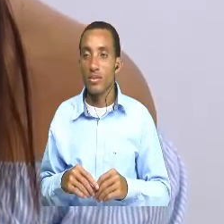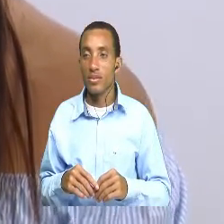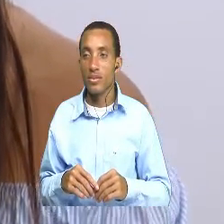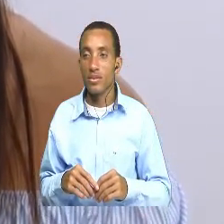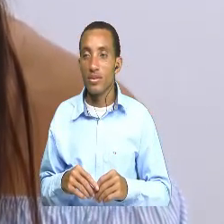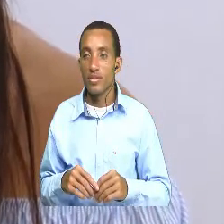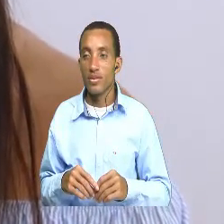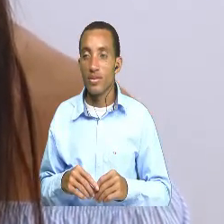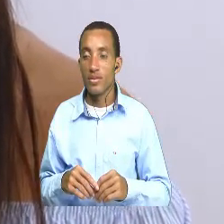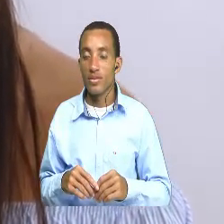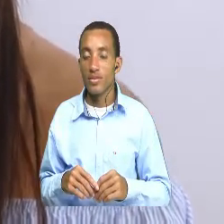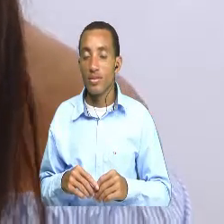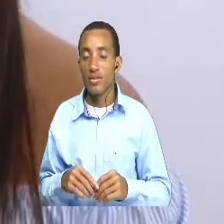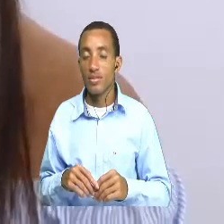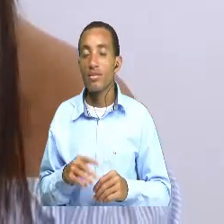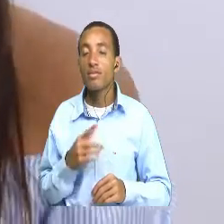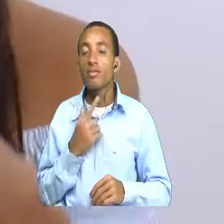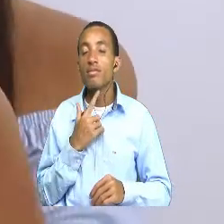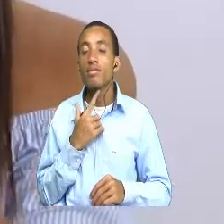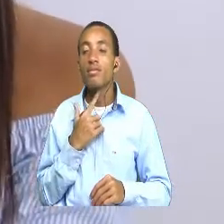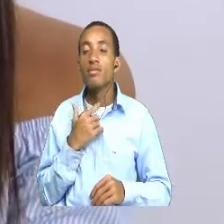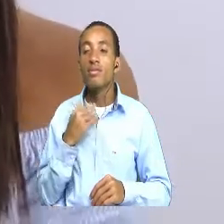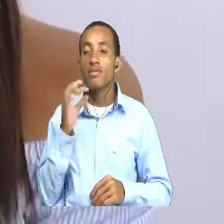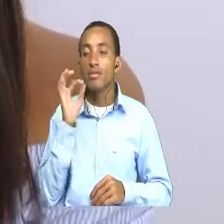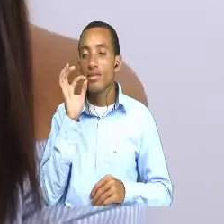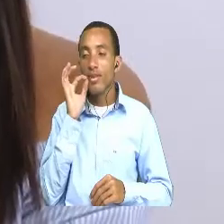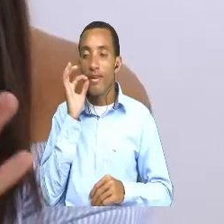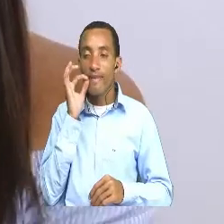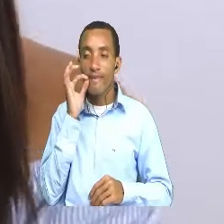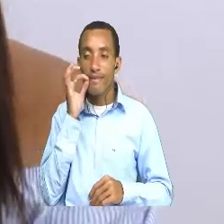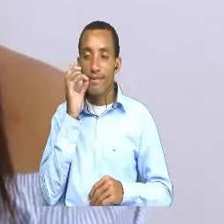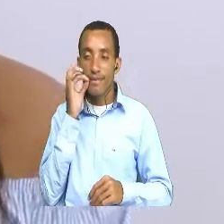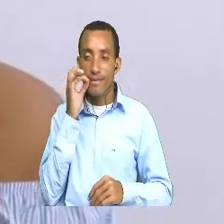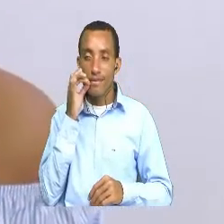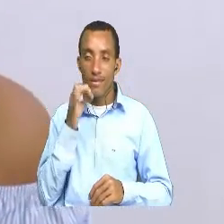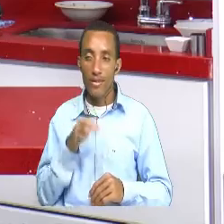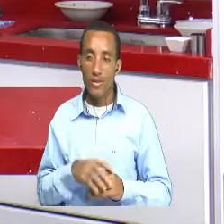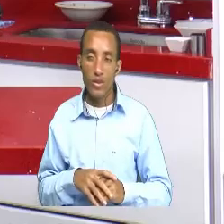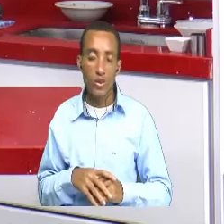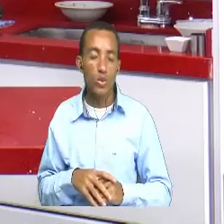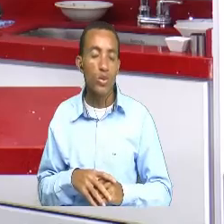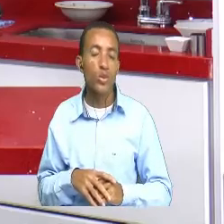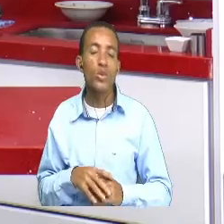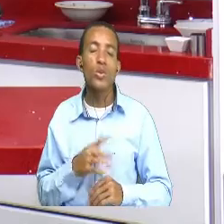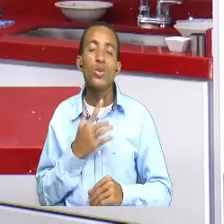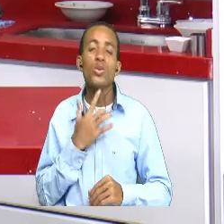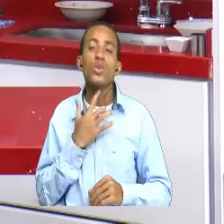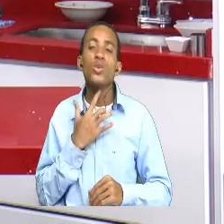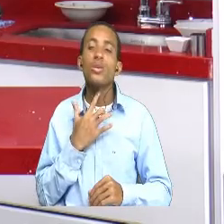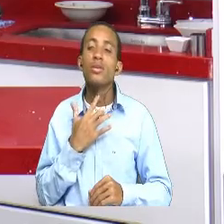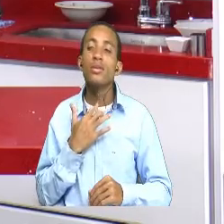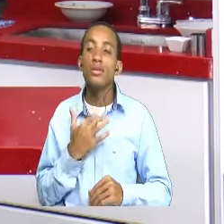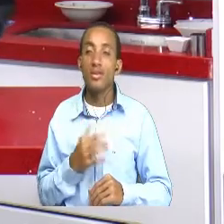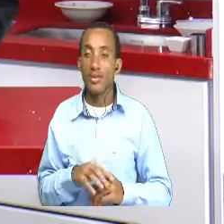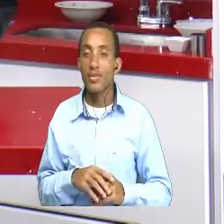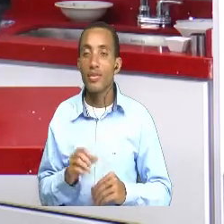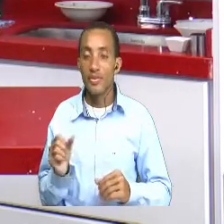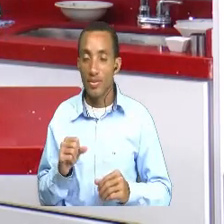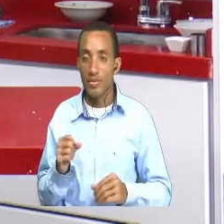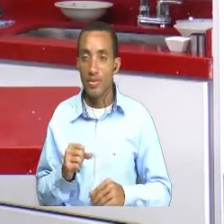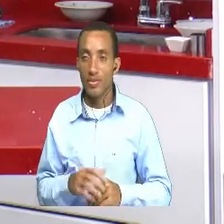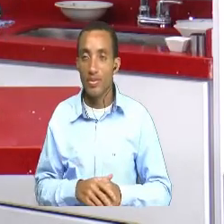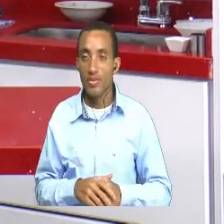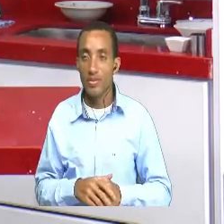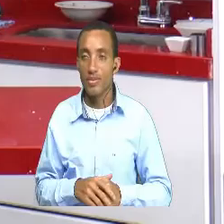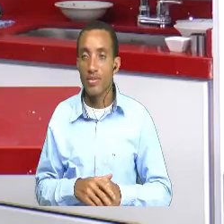y nada más qué tal si te gusta y si